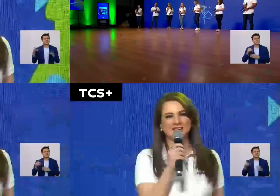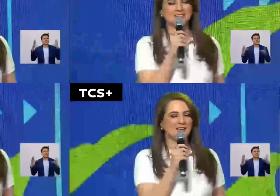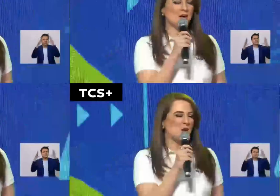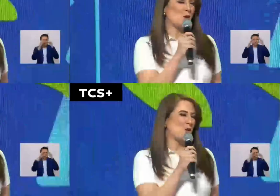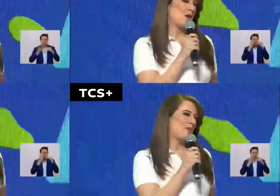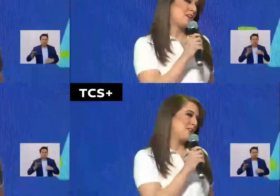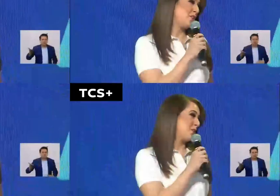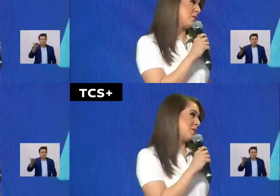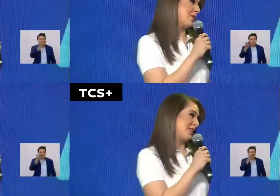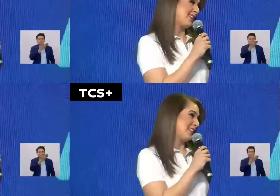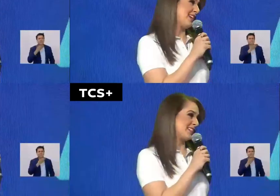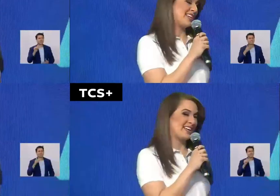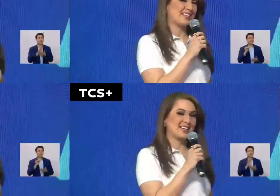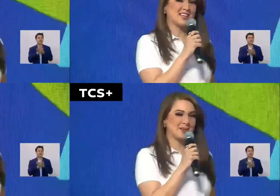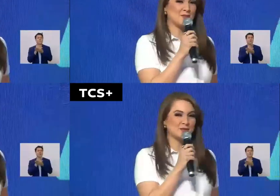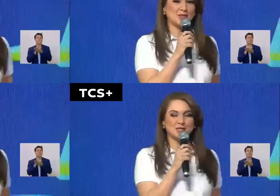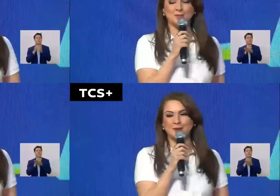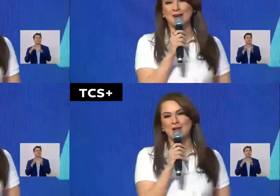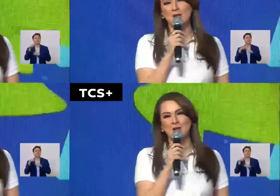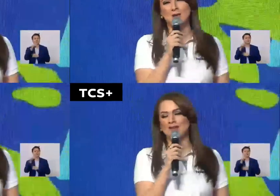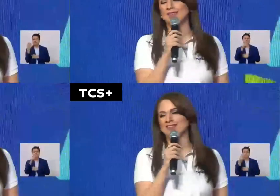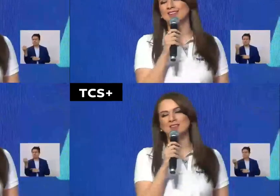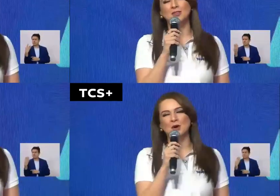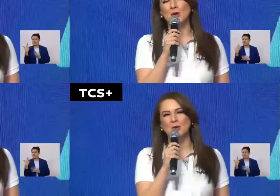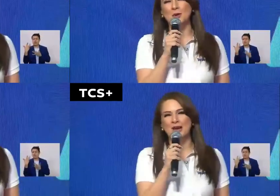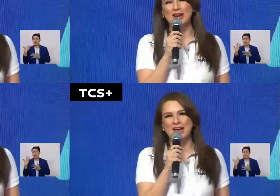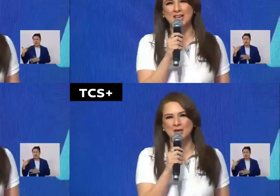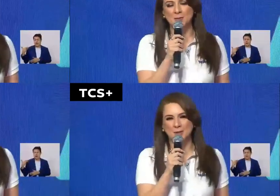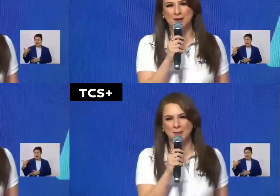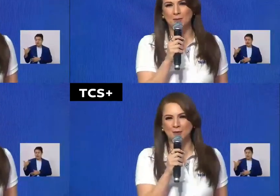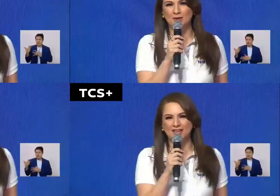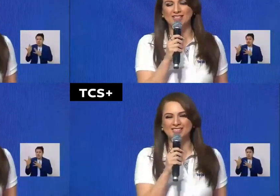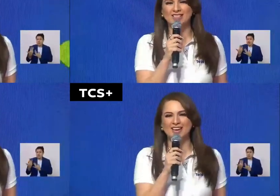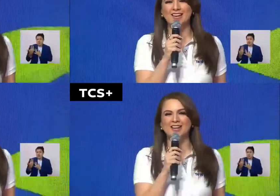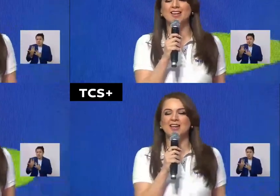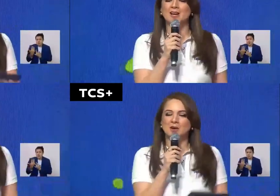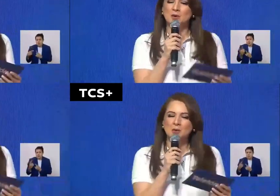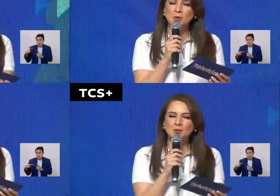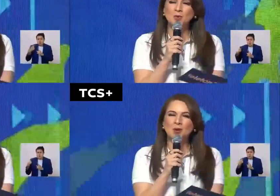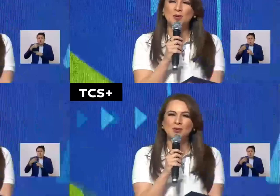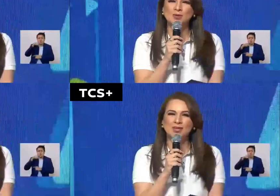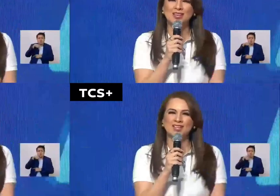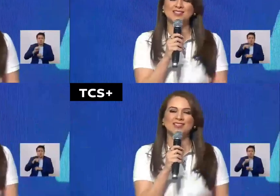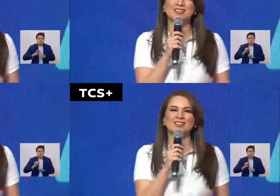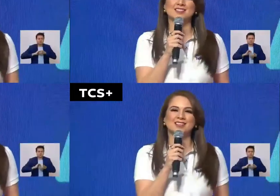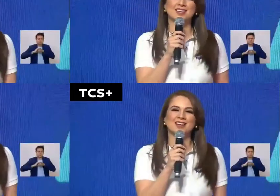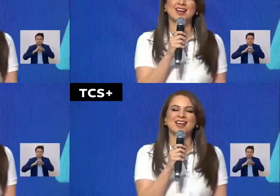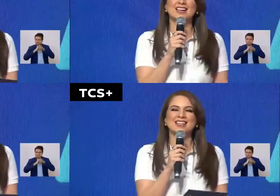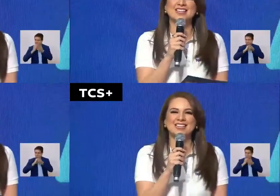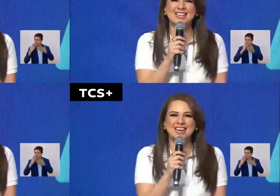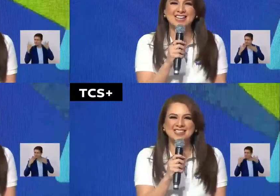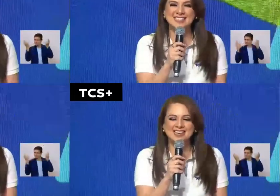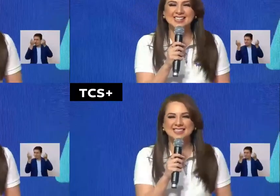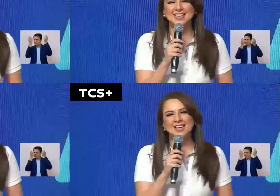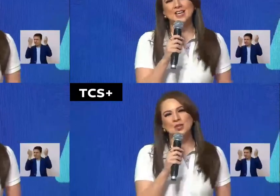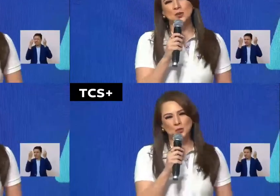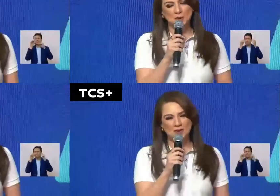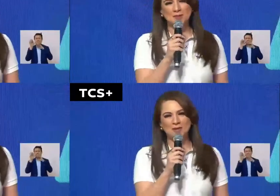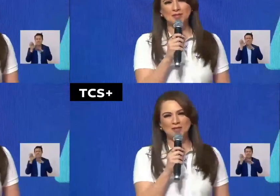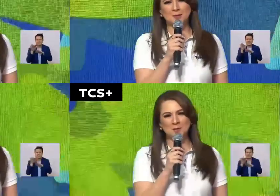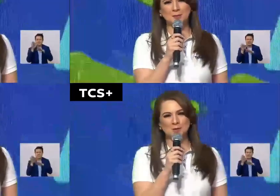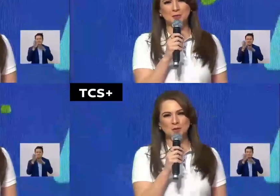con ustedes un evento, como decías, Katia, que hemos esperado durante todo el año para poder estar junto a ustedes y decirle